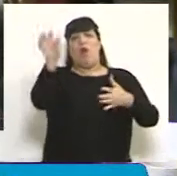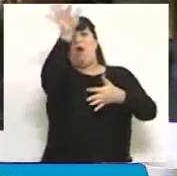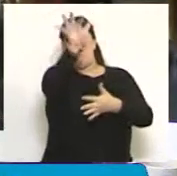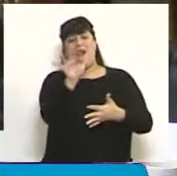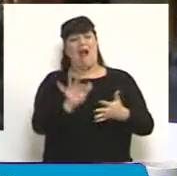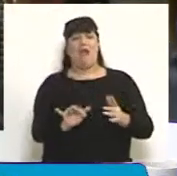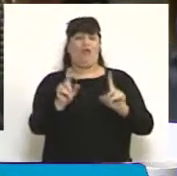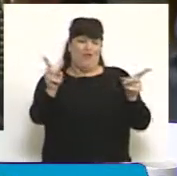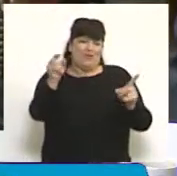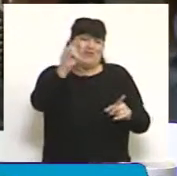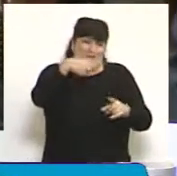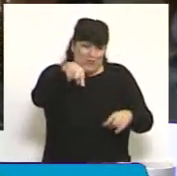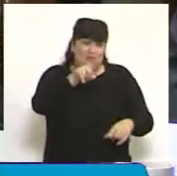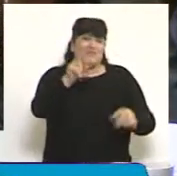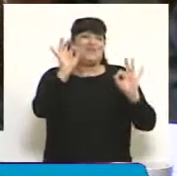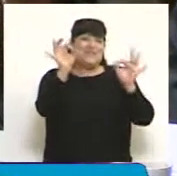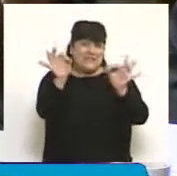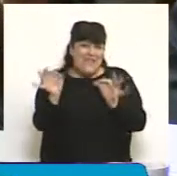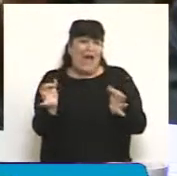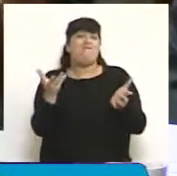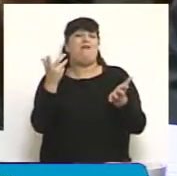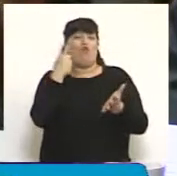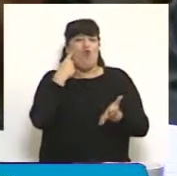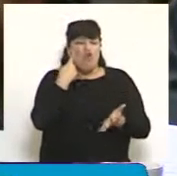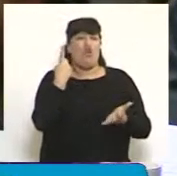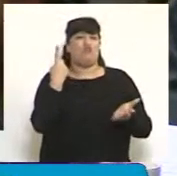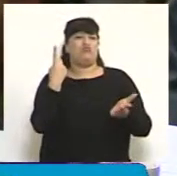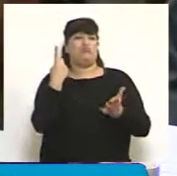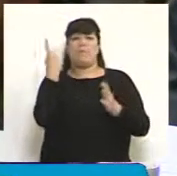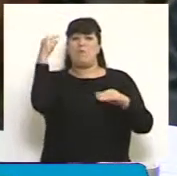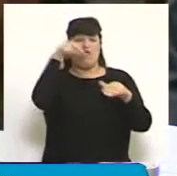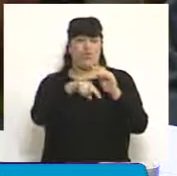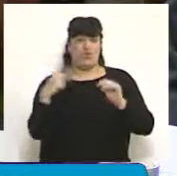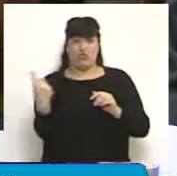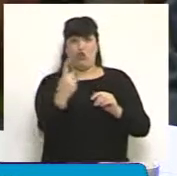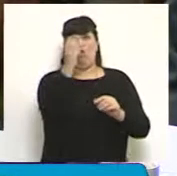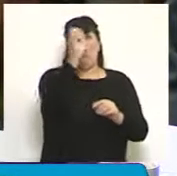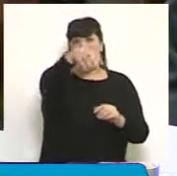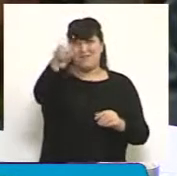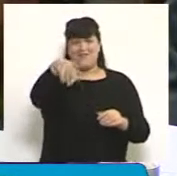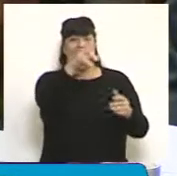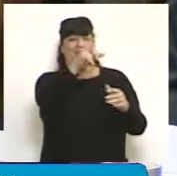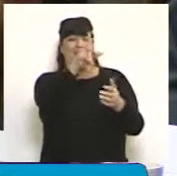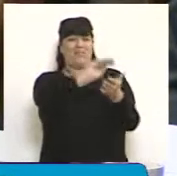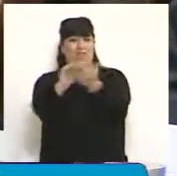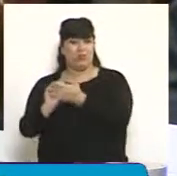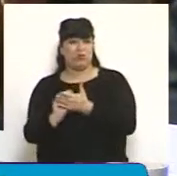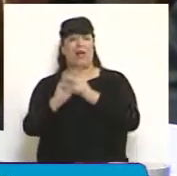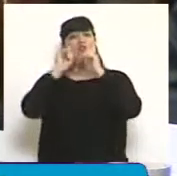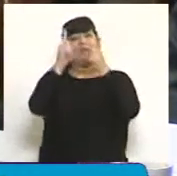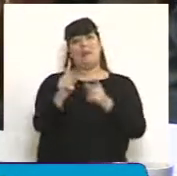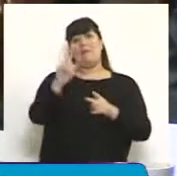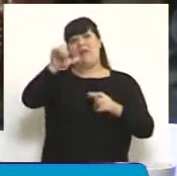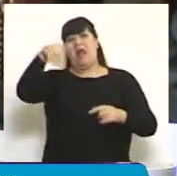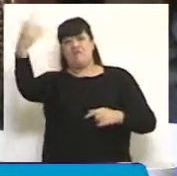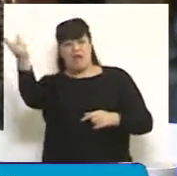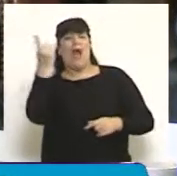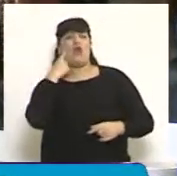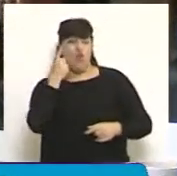por descontado que todos los legisladores que están en el recinto y los que están fuera de él